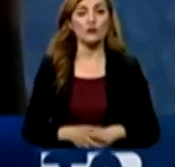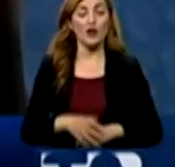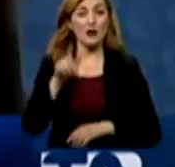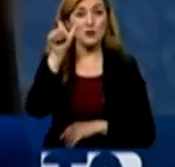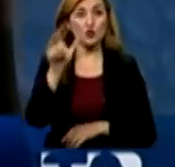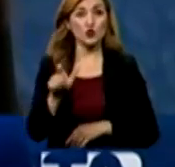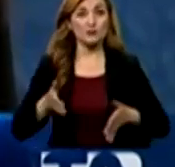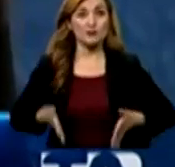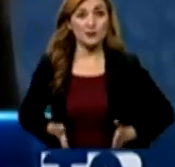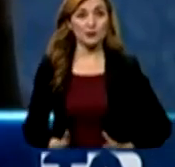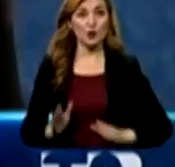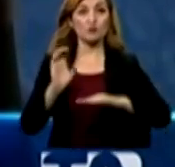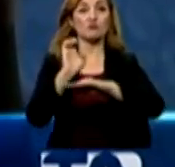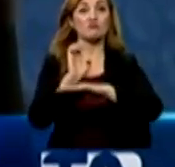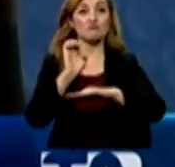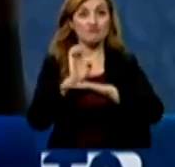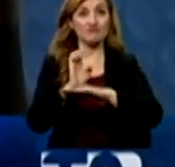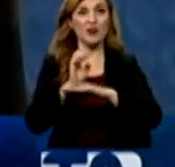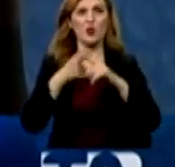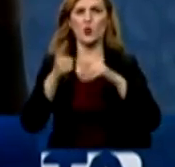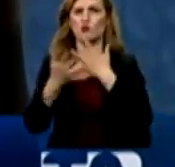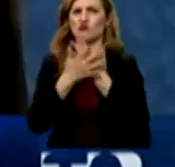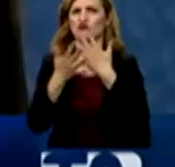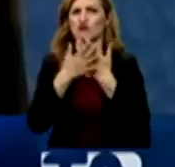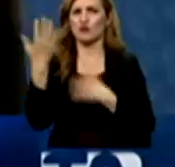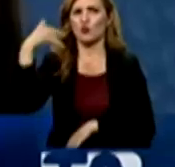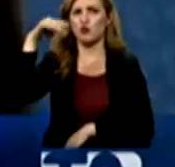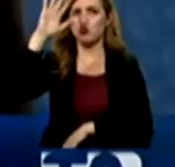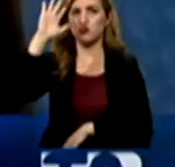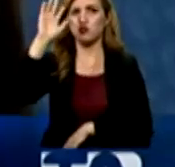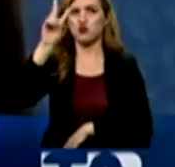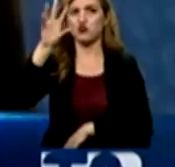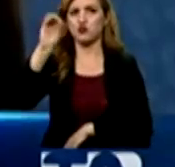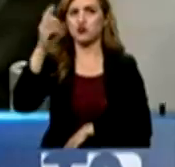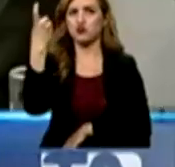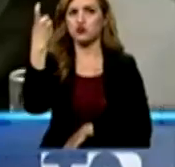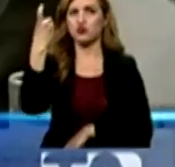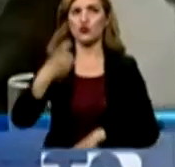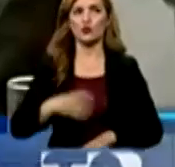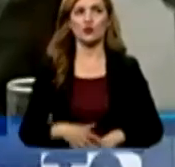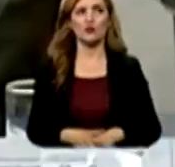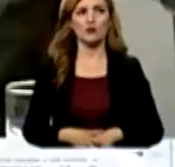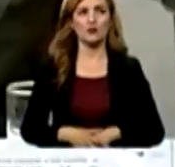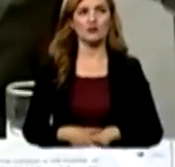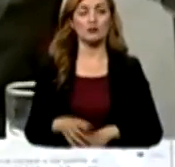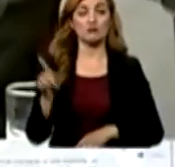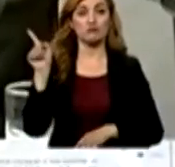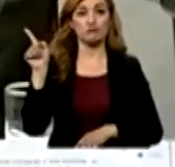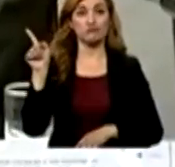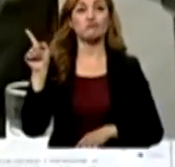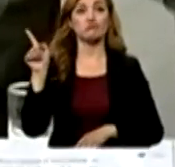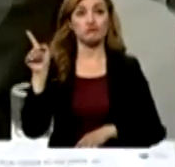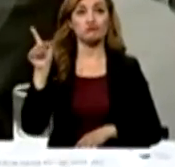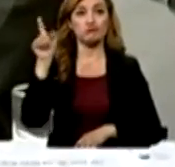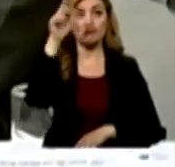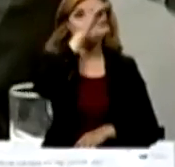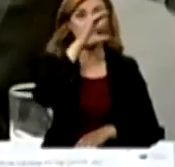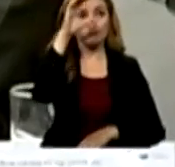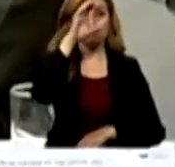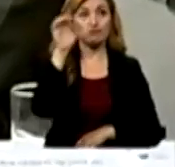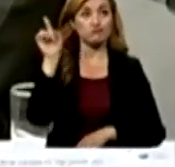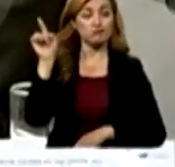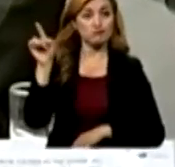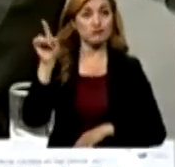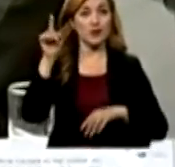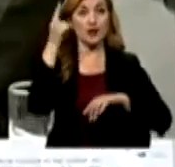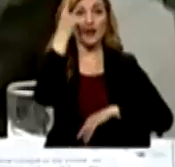persona de nacionalidad ecuatoriana tendría varios antecedentes penales desde 2011. Necesitamos localizarle a él